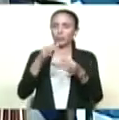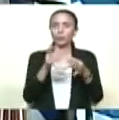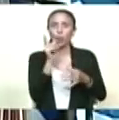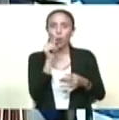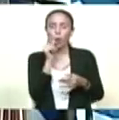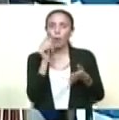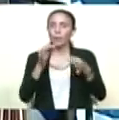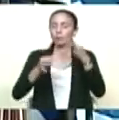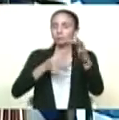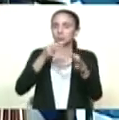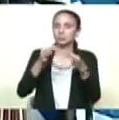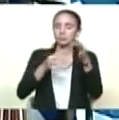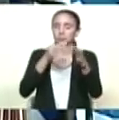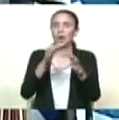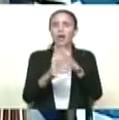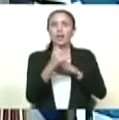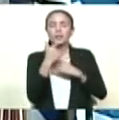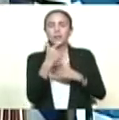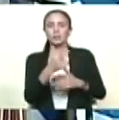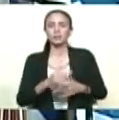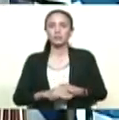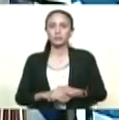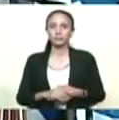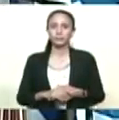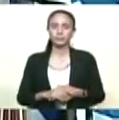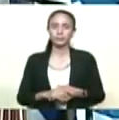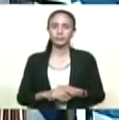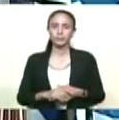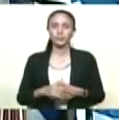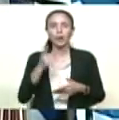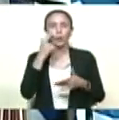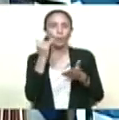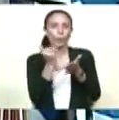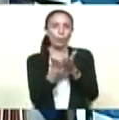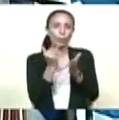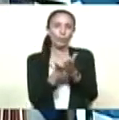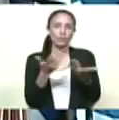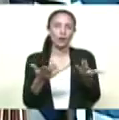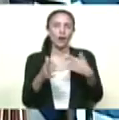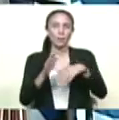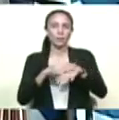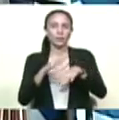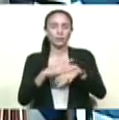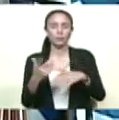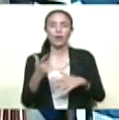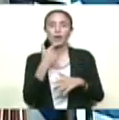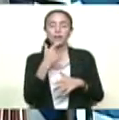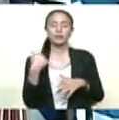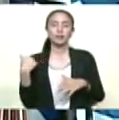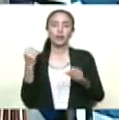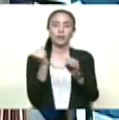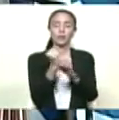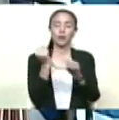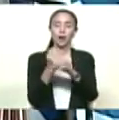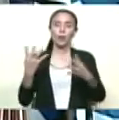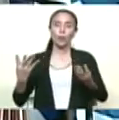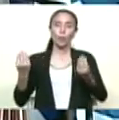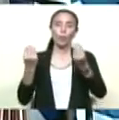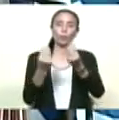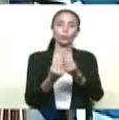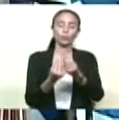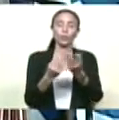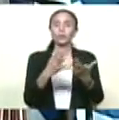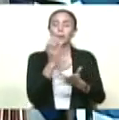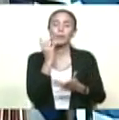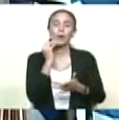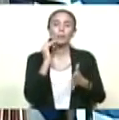revela y dice que rafael ramírez es socio de diego salazar en los negocios de tráfico de